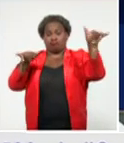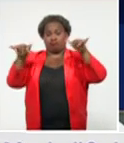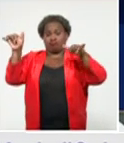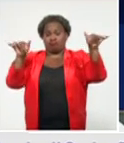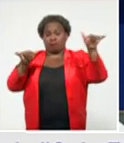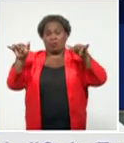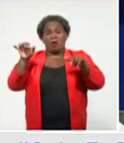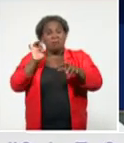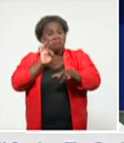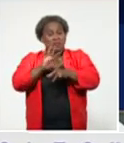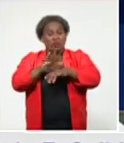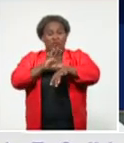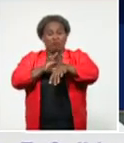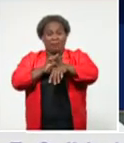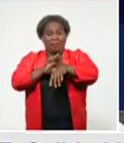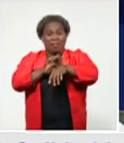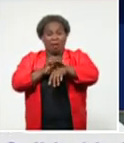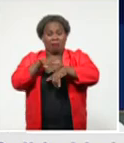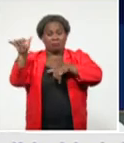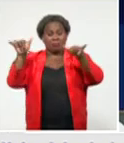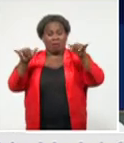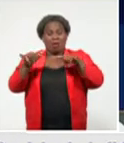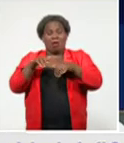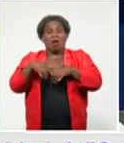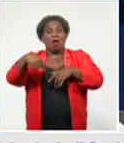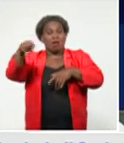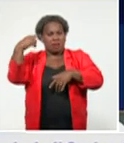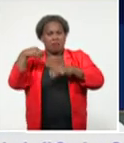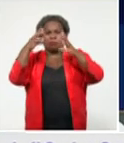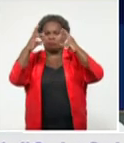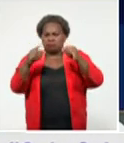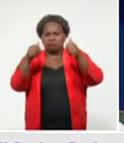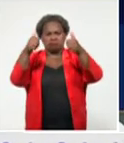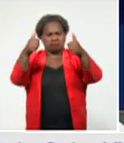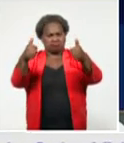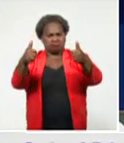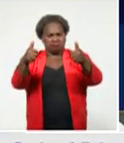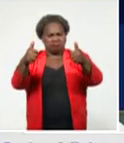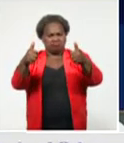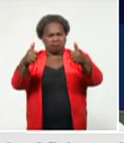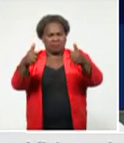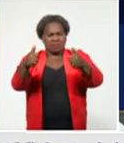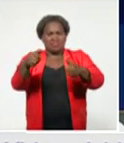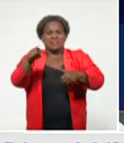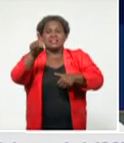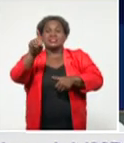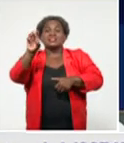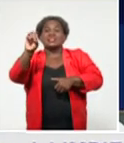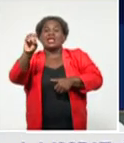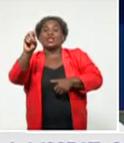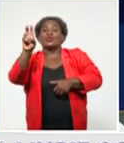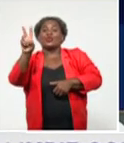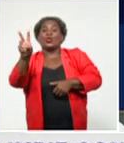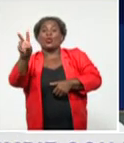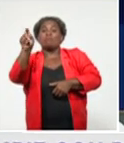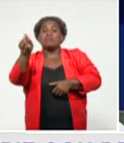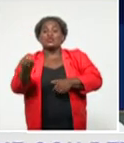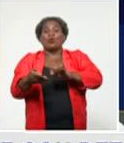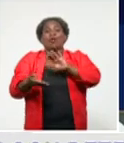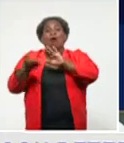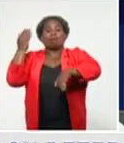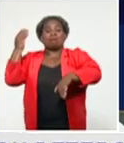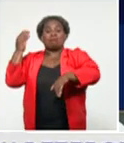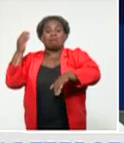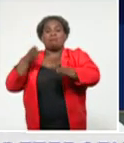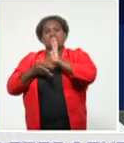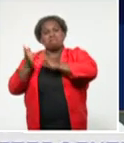pandemia. Ayer, una cifra favorable, se dieron 102 altas en nuestro